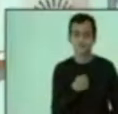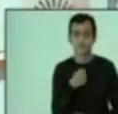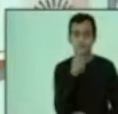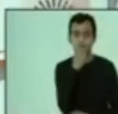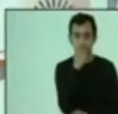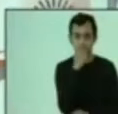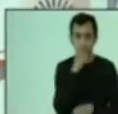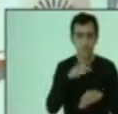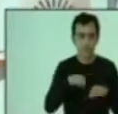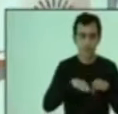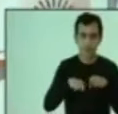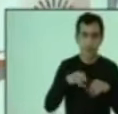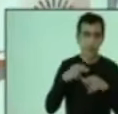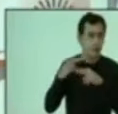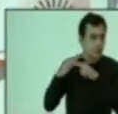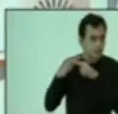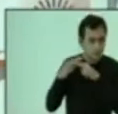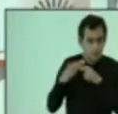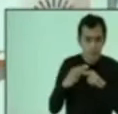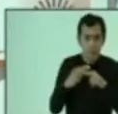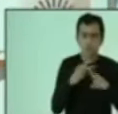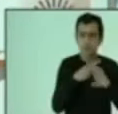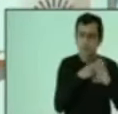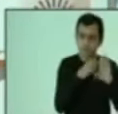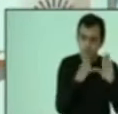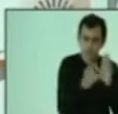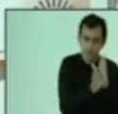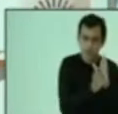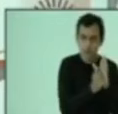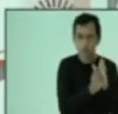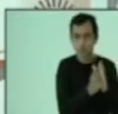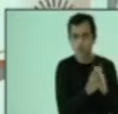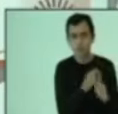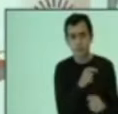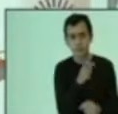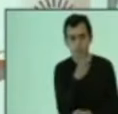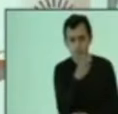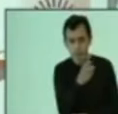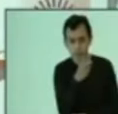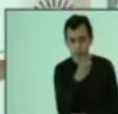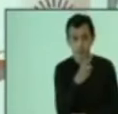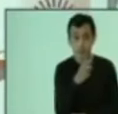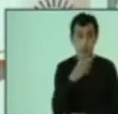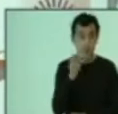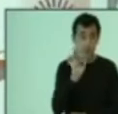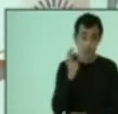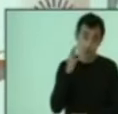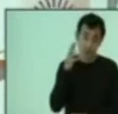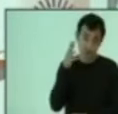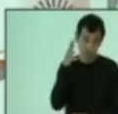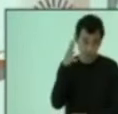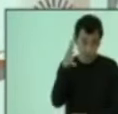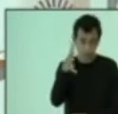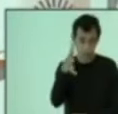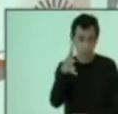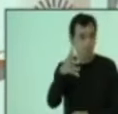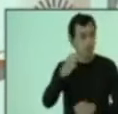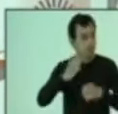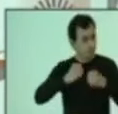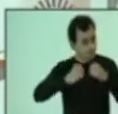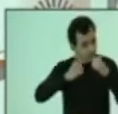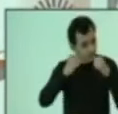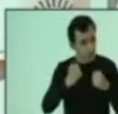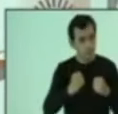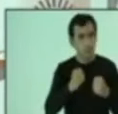vengo trabajando con algunos proyectos, los cuales el día de mañana, estoy seguro de llegar a